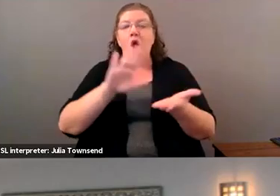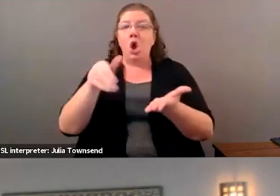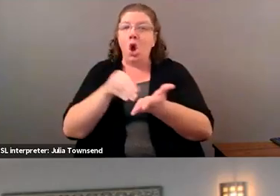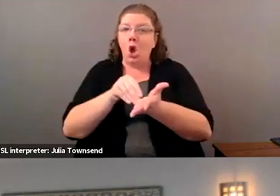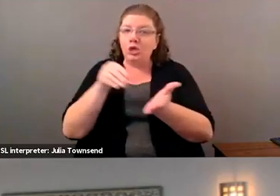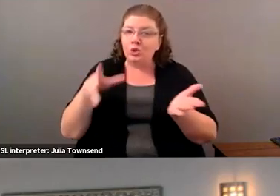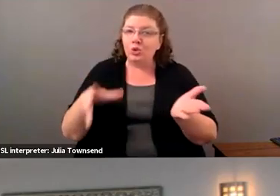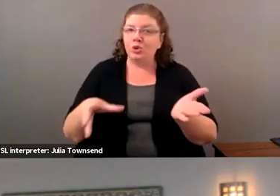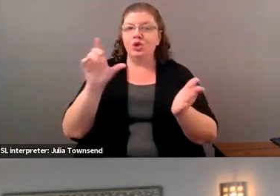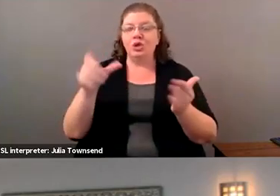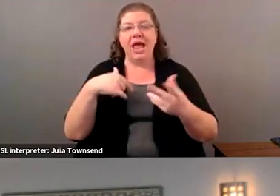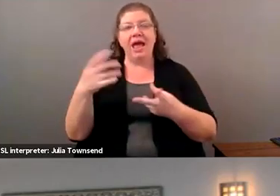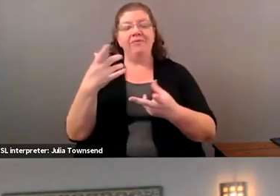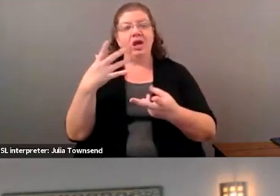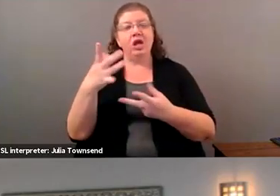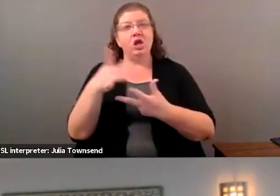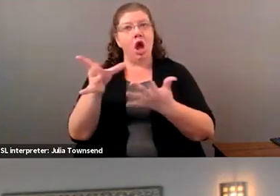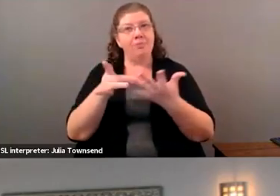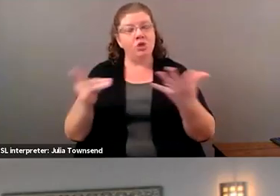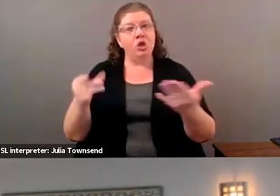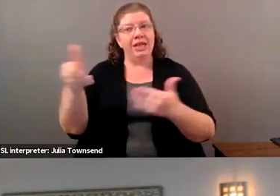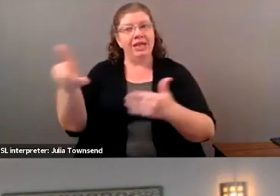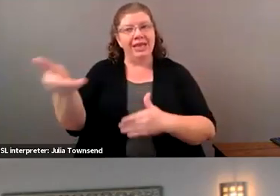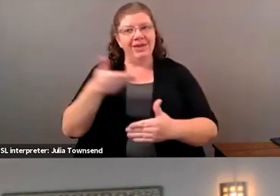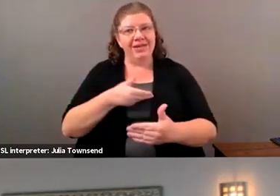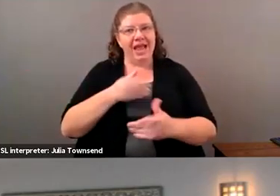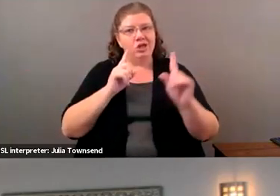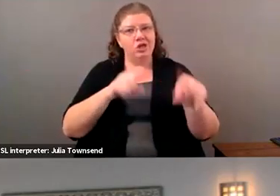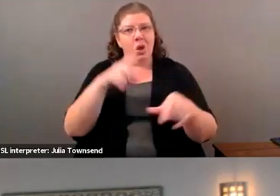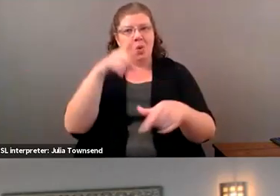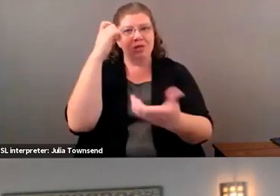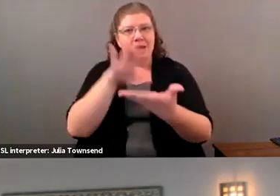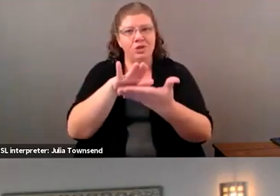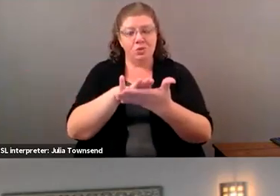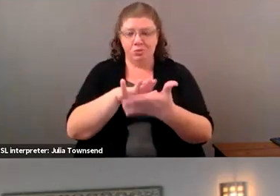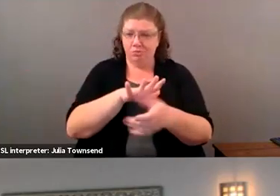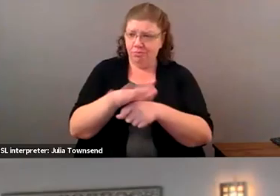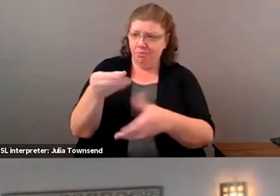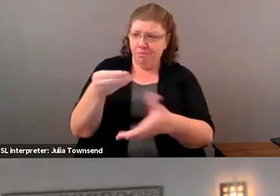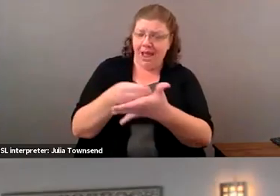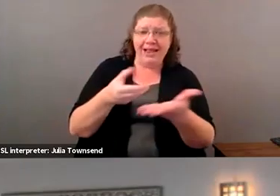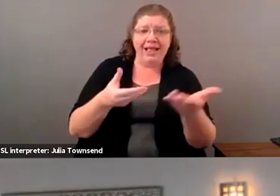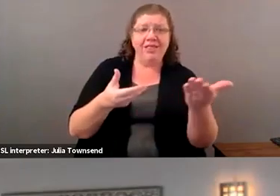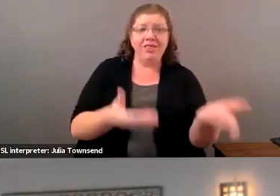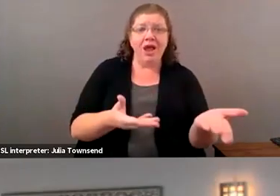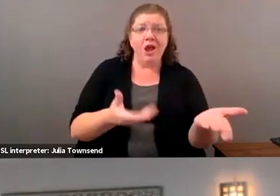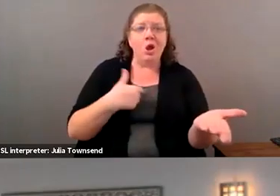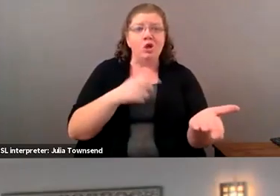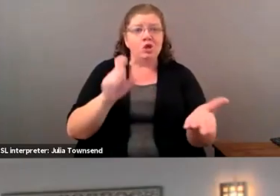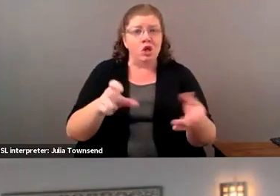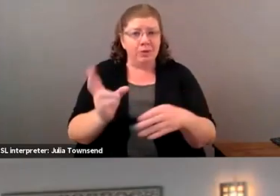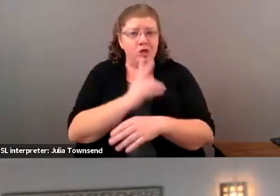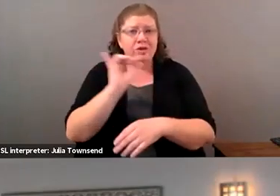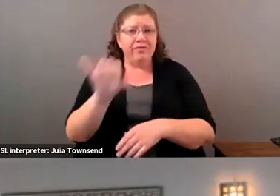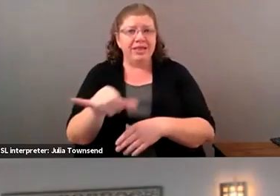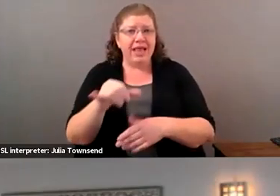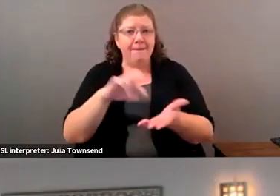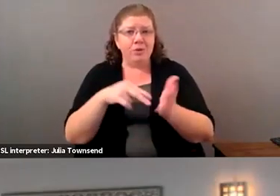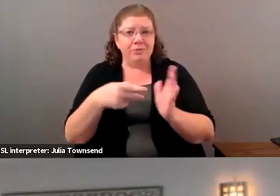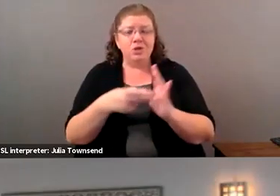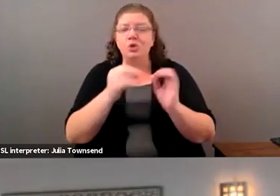estudiantes deberían de tener una invitación opcional para la escuela de verano el dinero está ahí y debería ser usado para tal objetivo